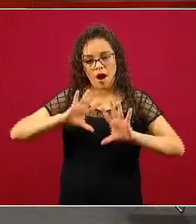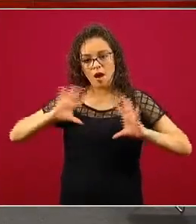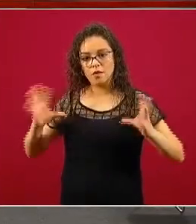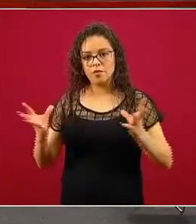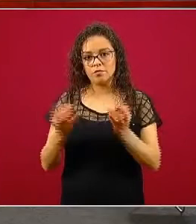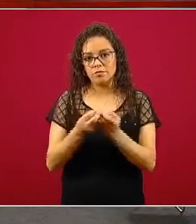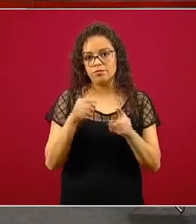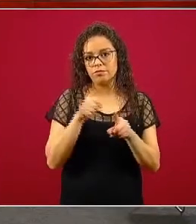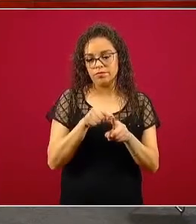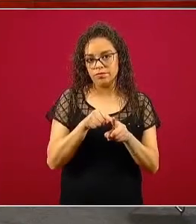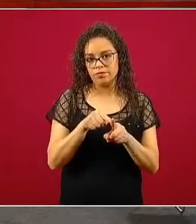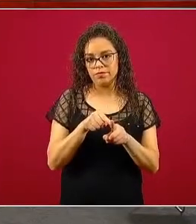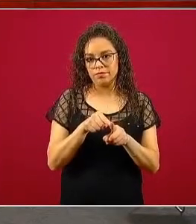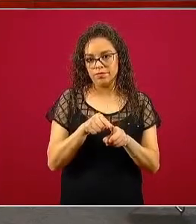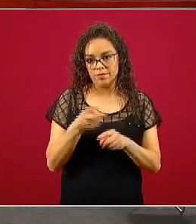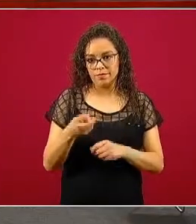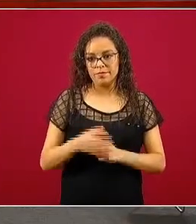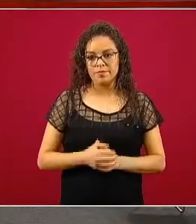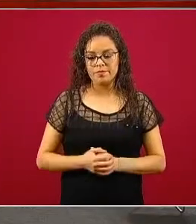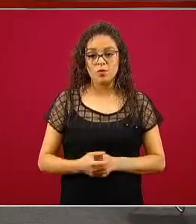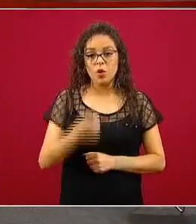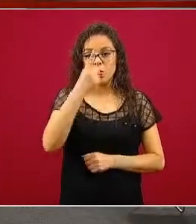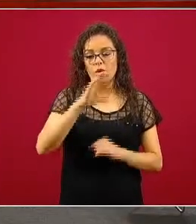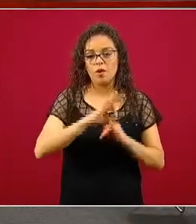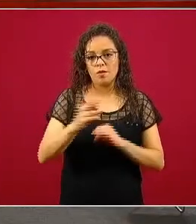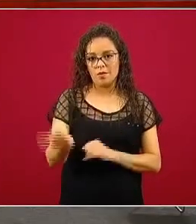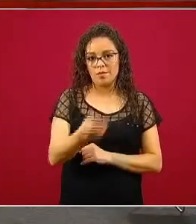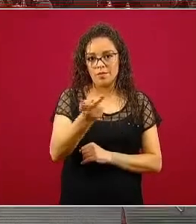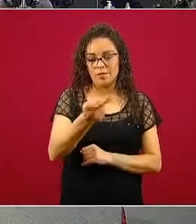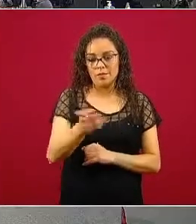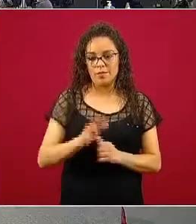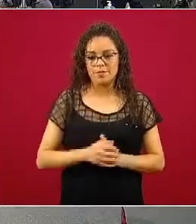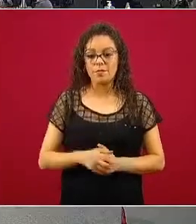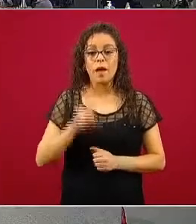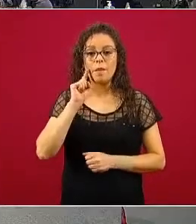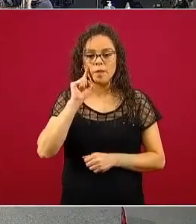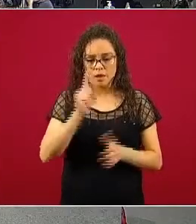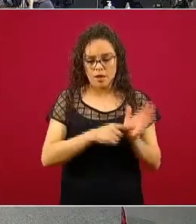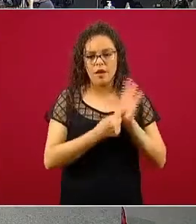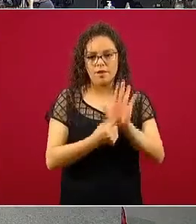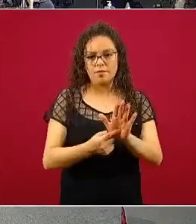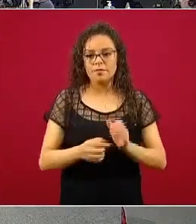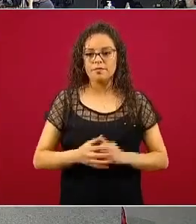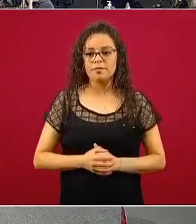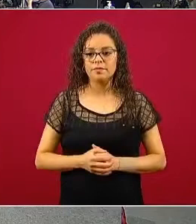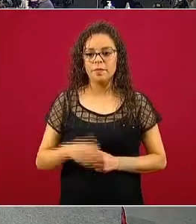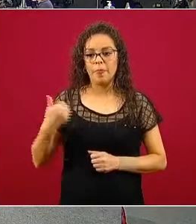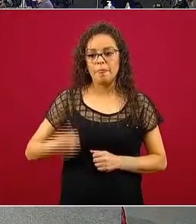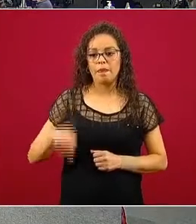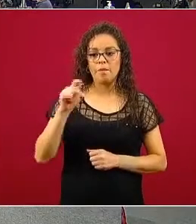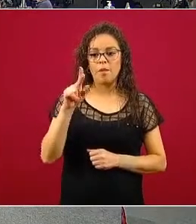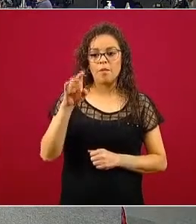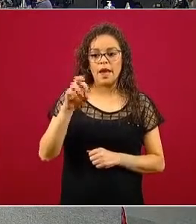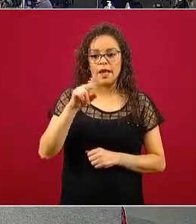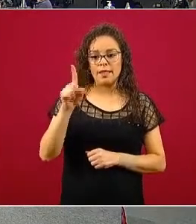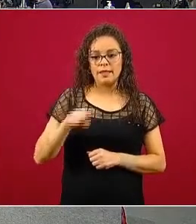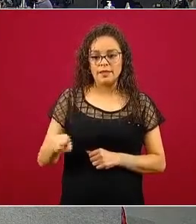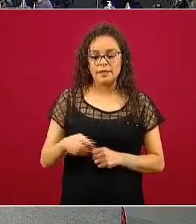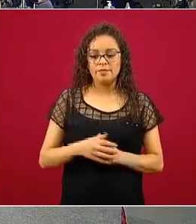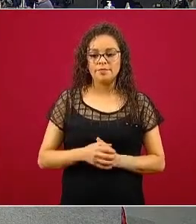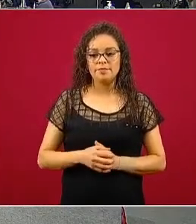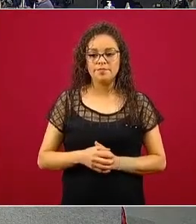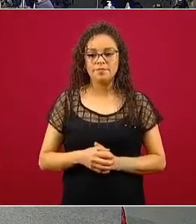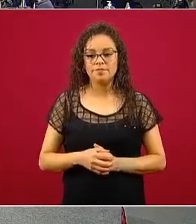persona. Queda medio minuto para una pregunta adicional, pero mañana lo agotamos. Muy bien, Pablo Pérez de Verificado. Se